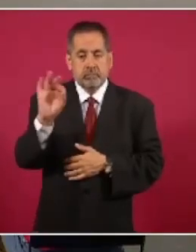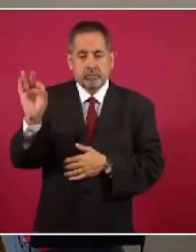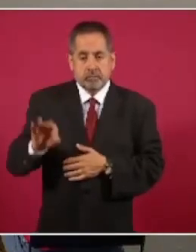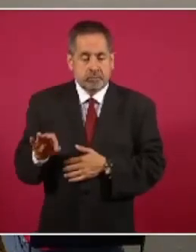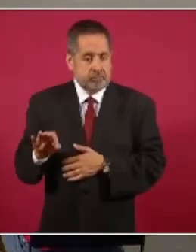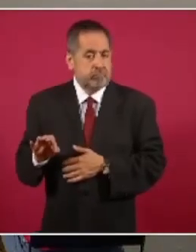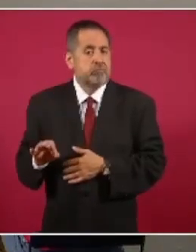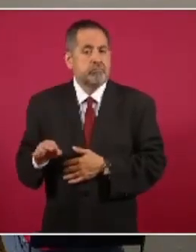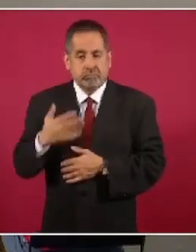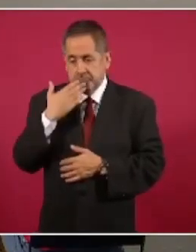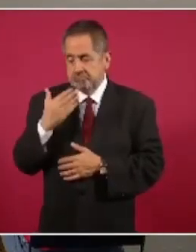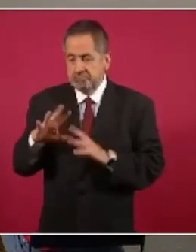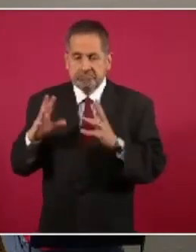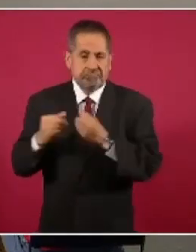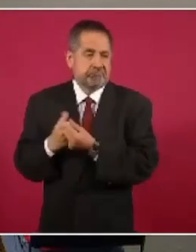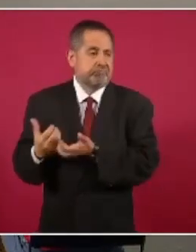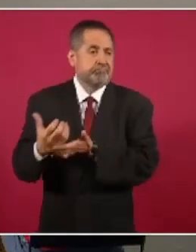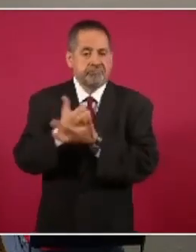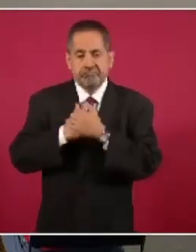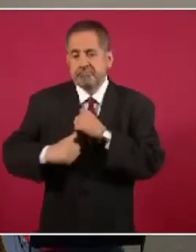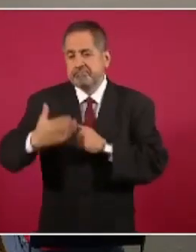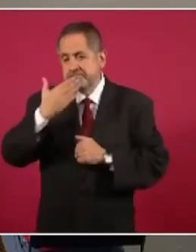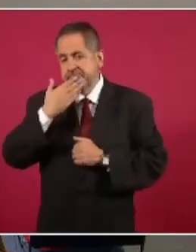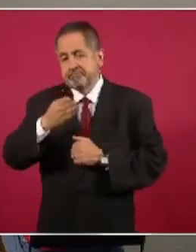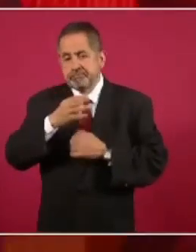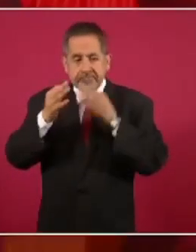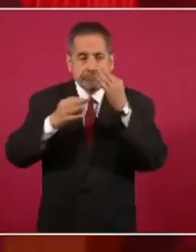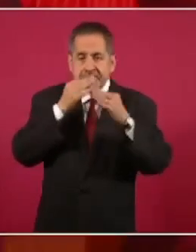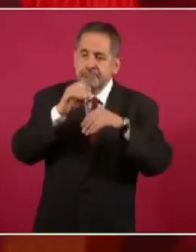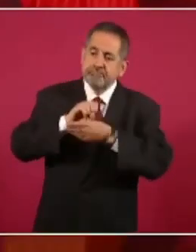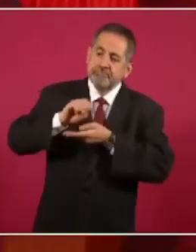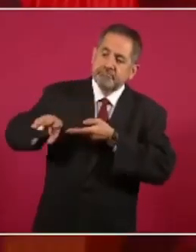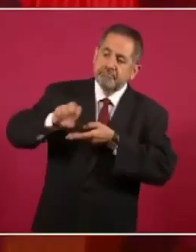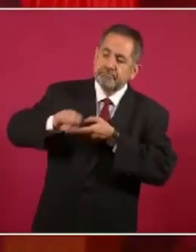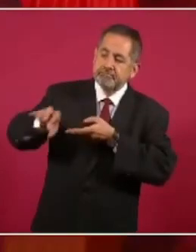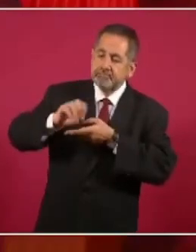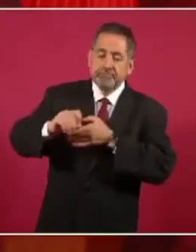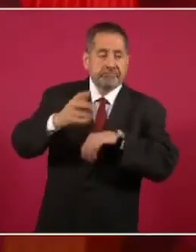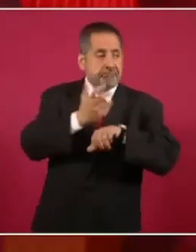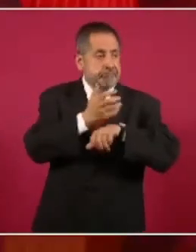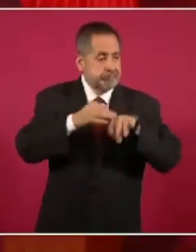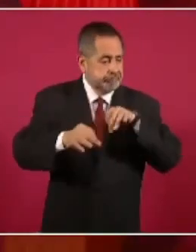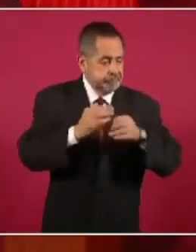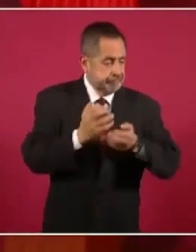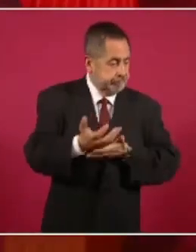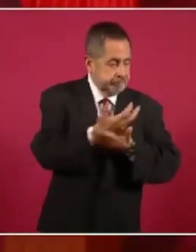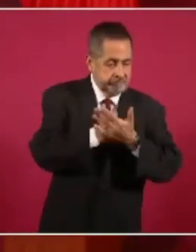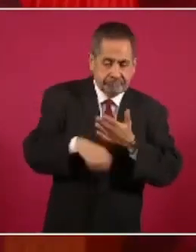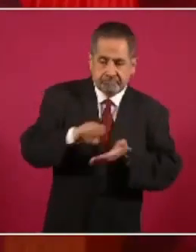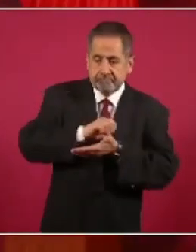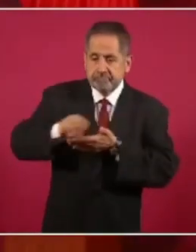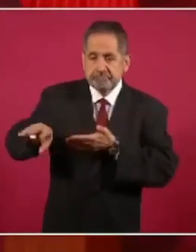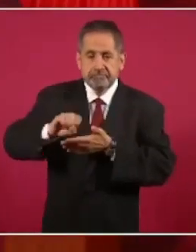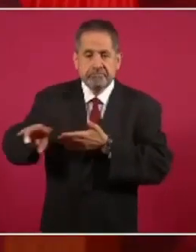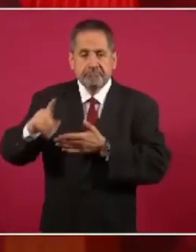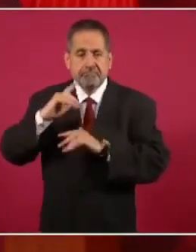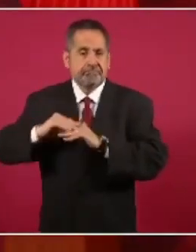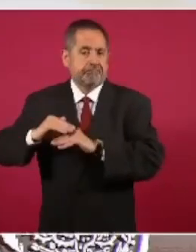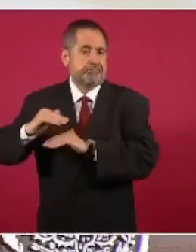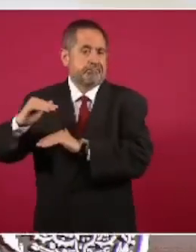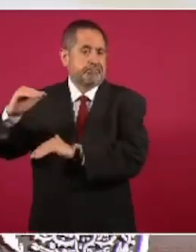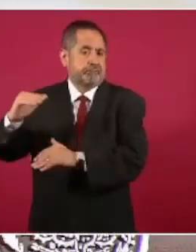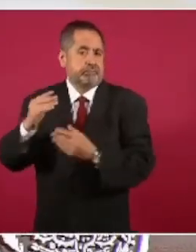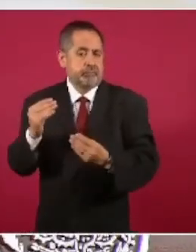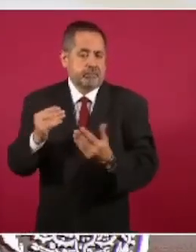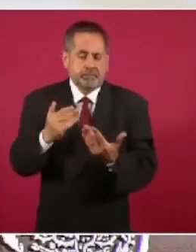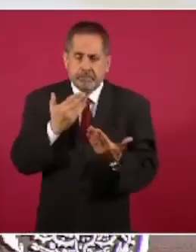16.54%. Sigue siendo buena noticia para las familias de esos paisanos y paisanas, una tendencia a la alza, como podemos